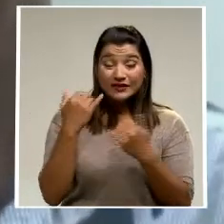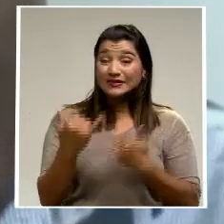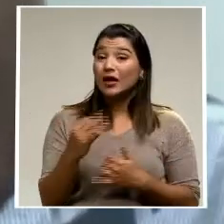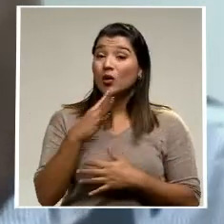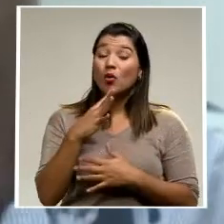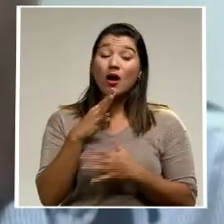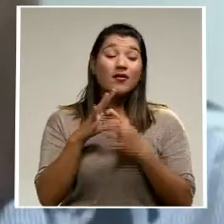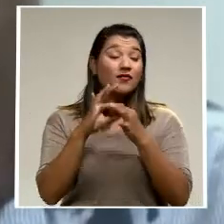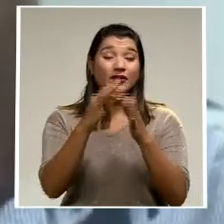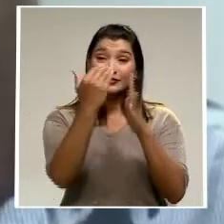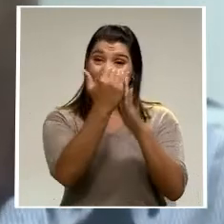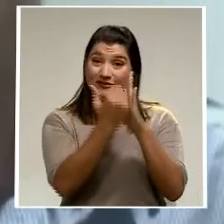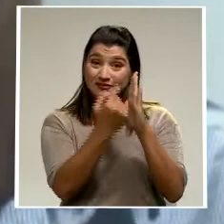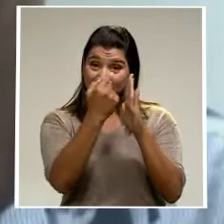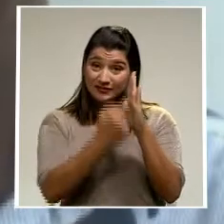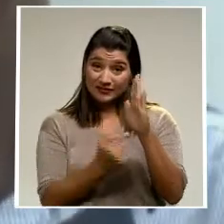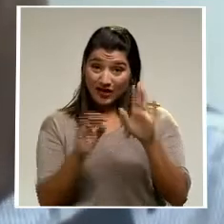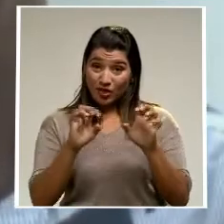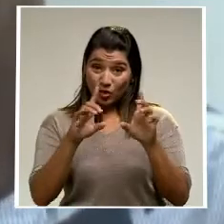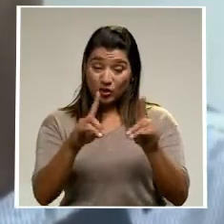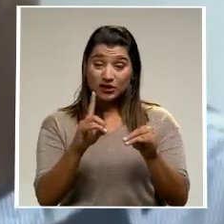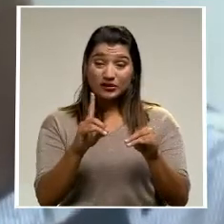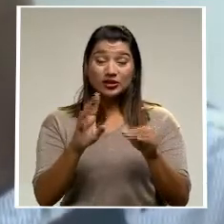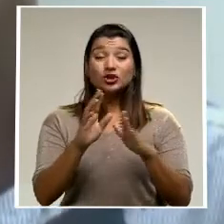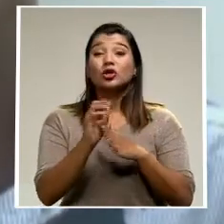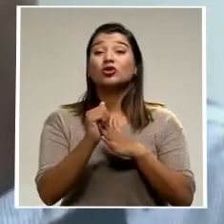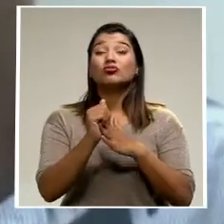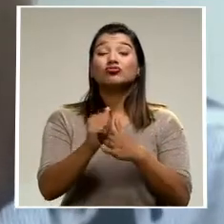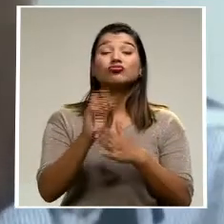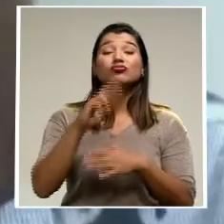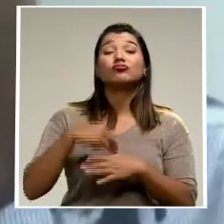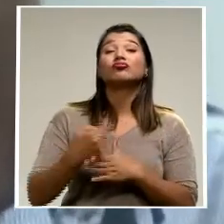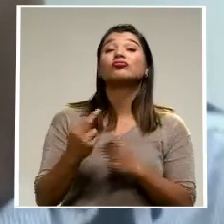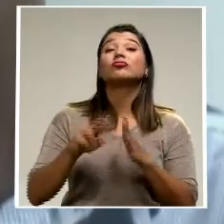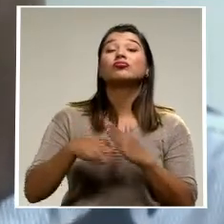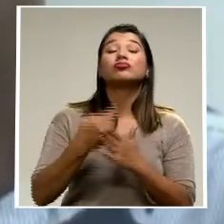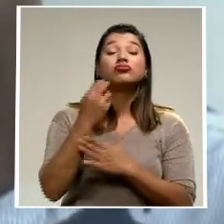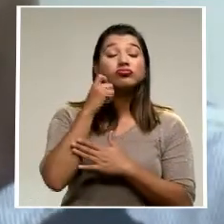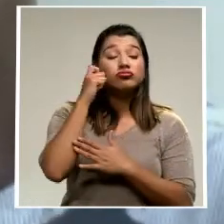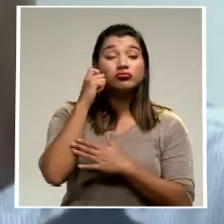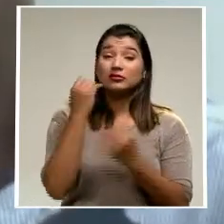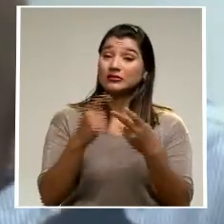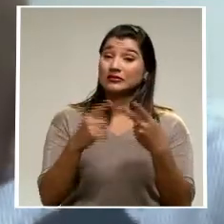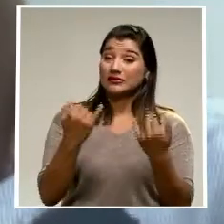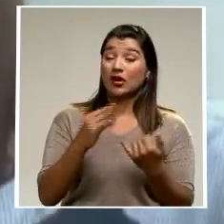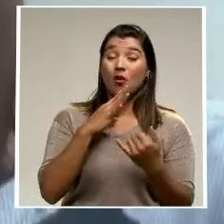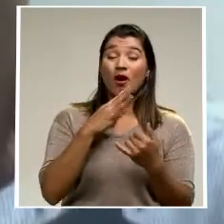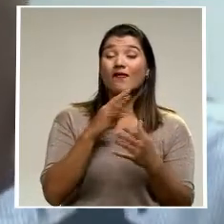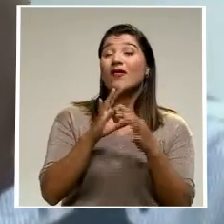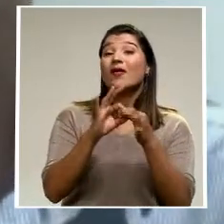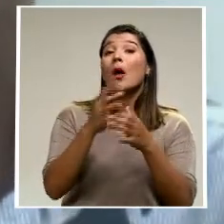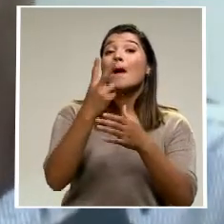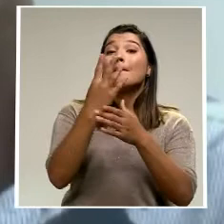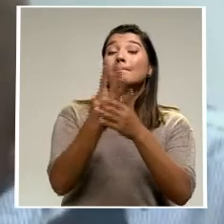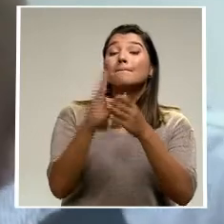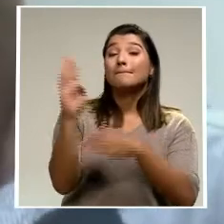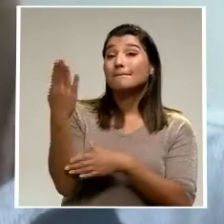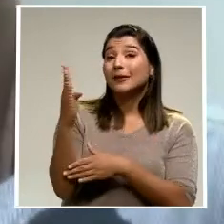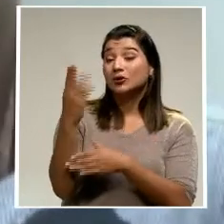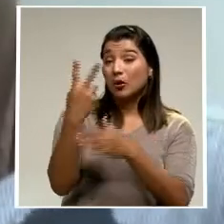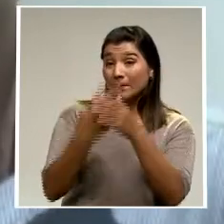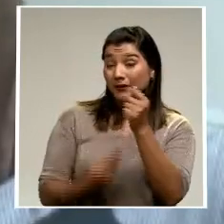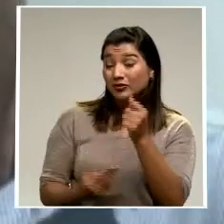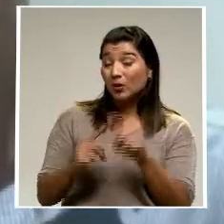guías sexuales, ¿verdad? De educación sexual, ya no se habla de los baños mixtos, ya no se habla, todo eso, pero están ahí latentes, ¿verdad?